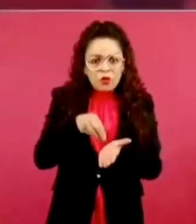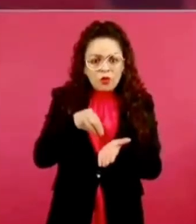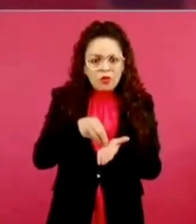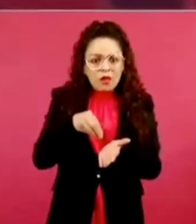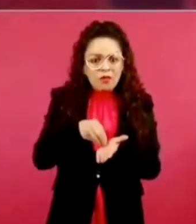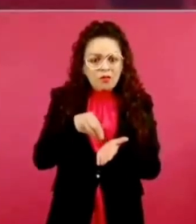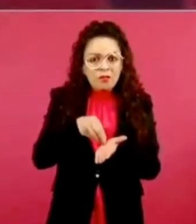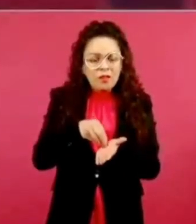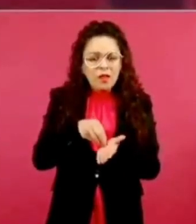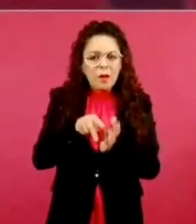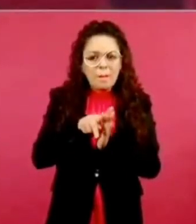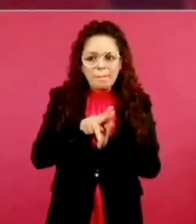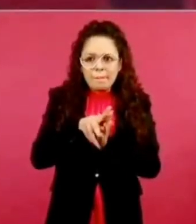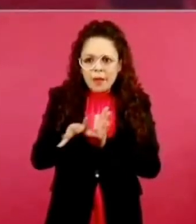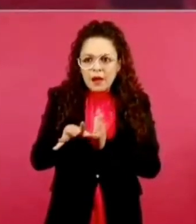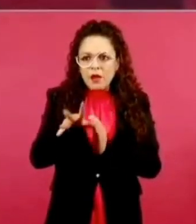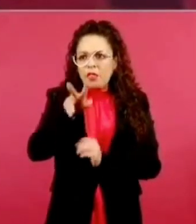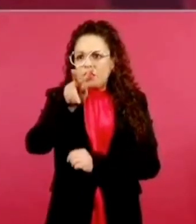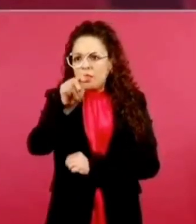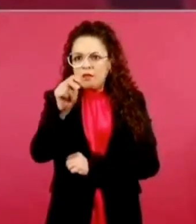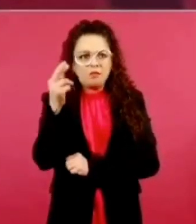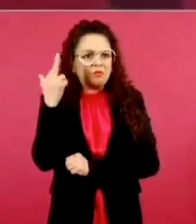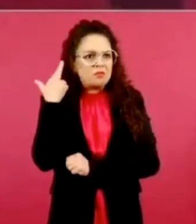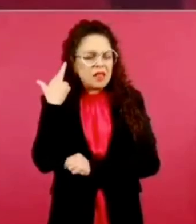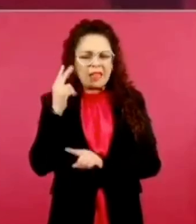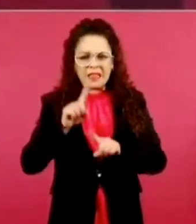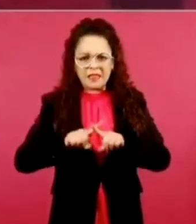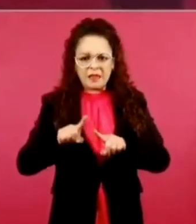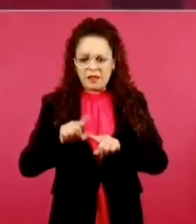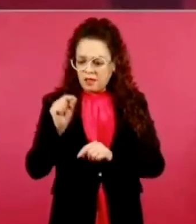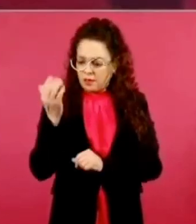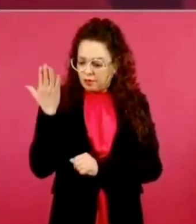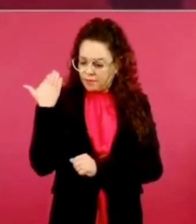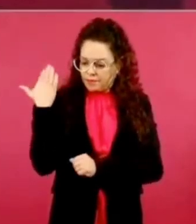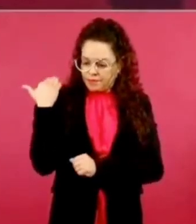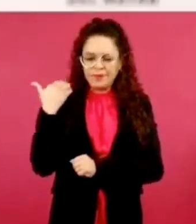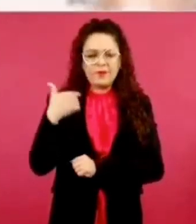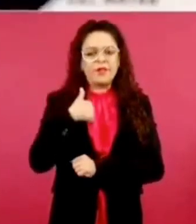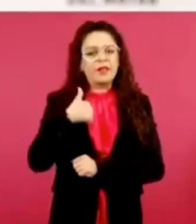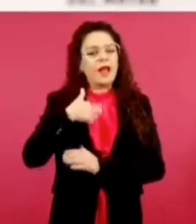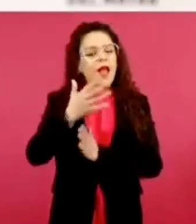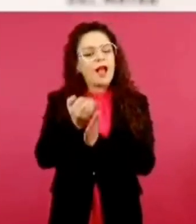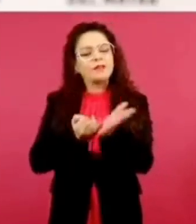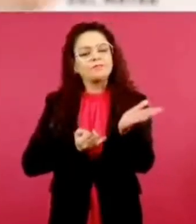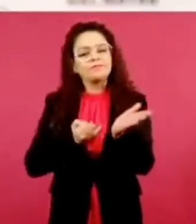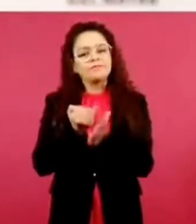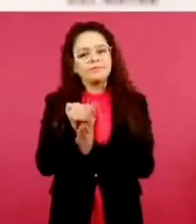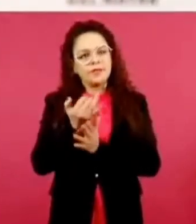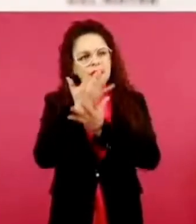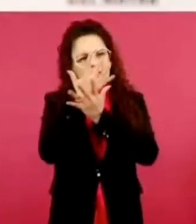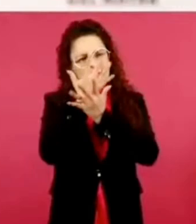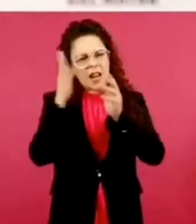hace poco decidimos hacer una farmacia, una mega farmacia,